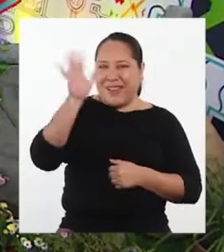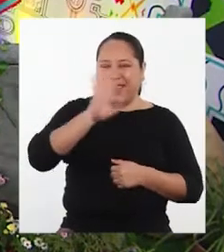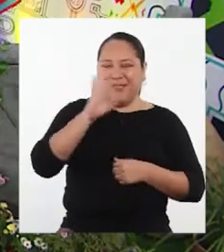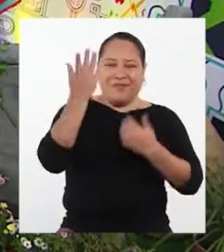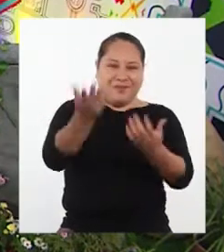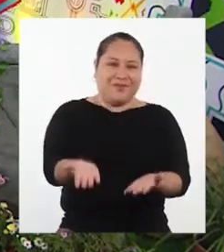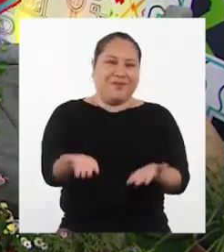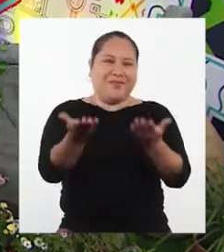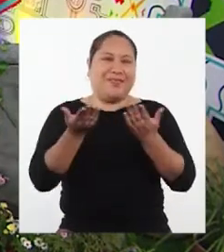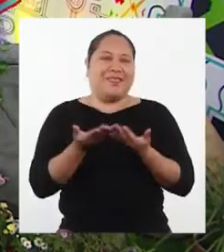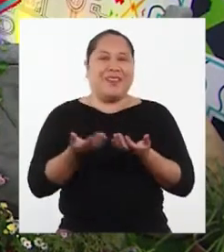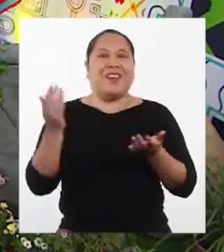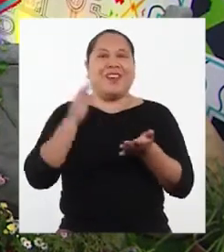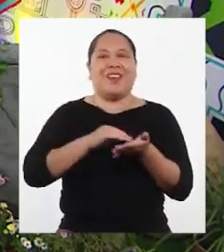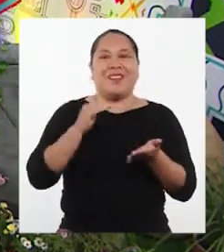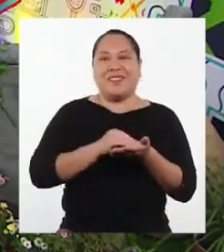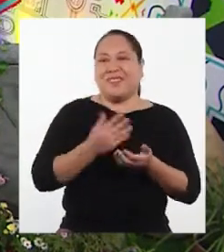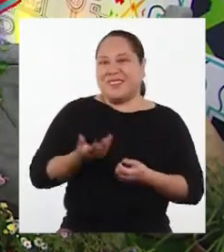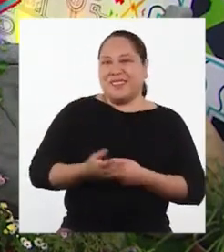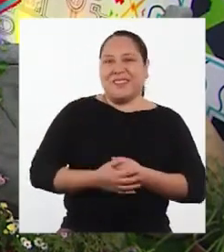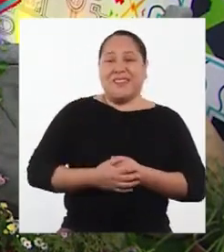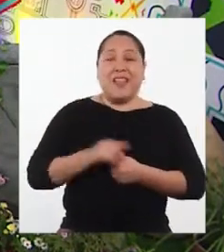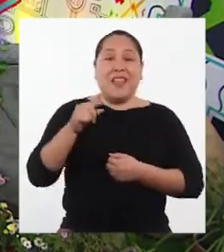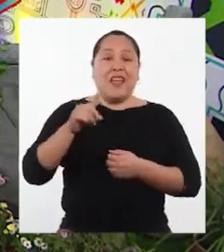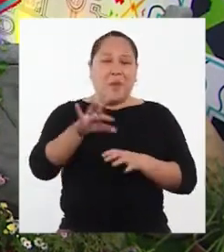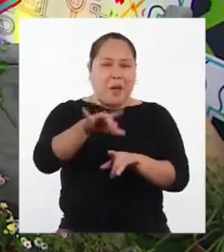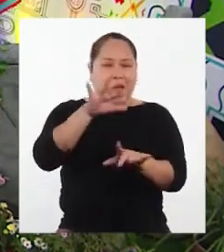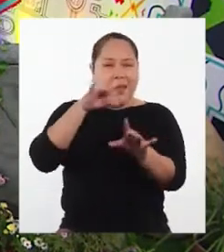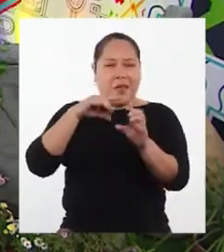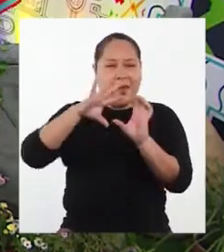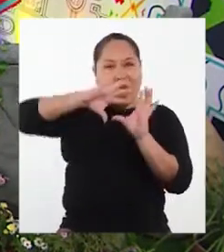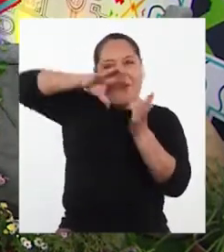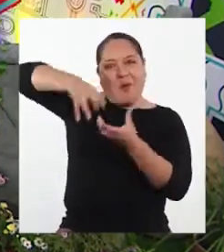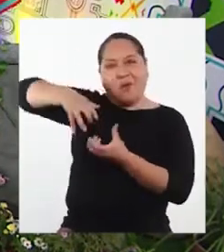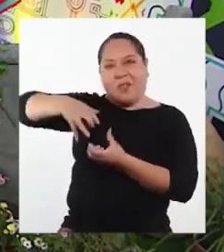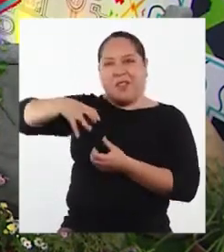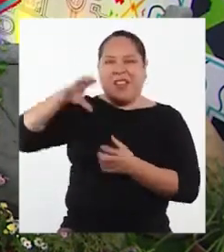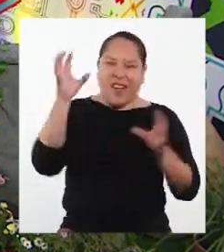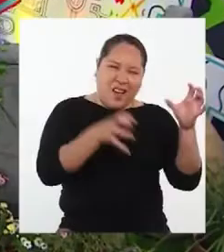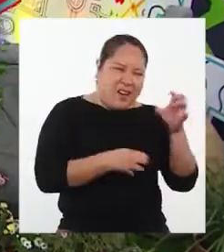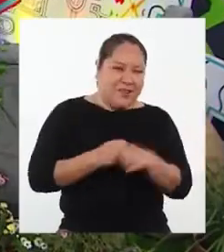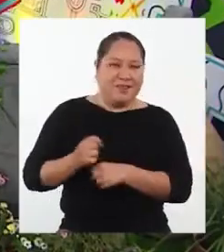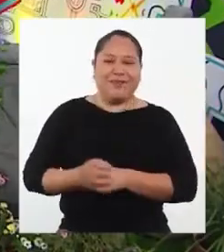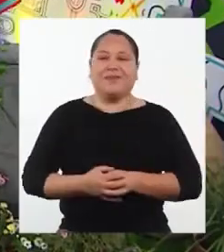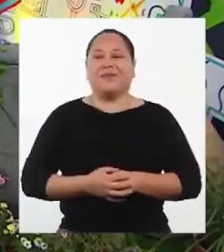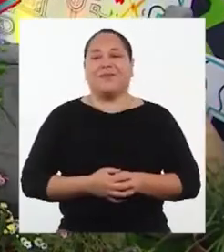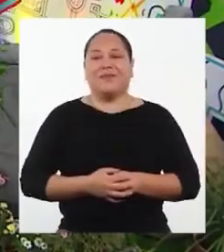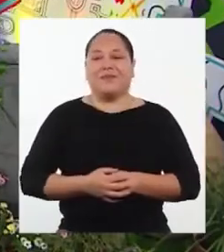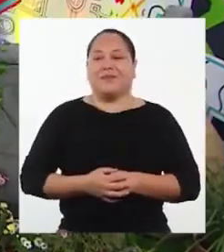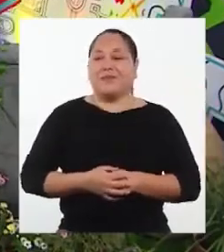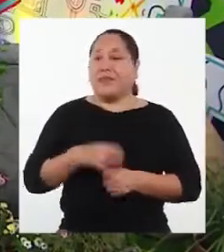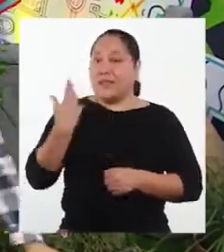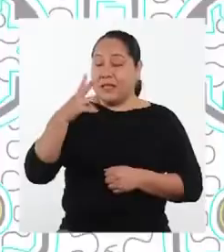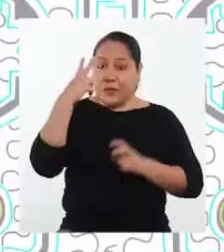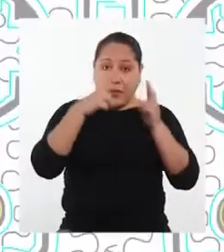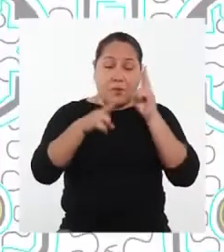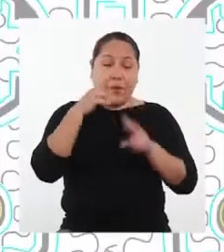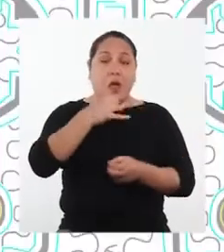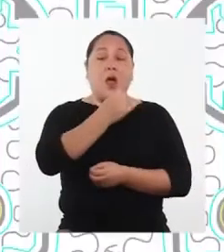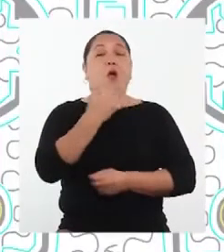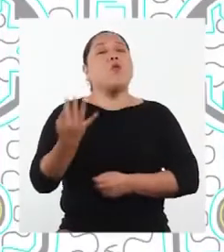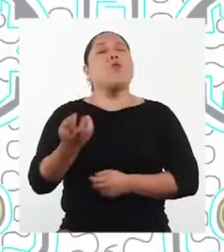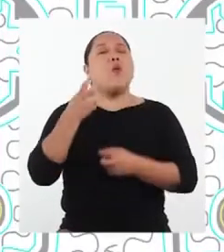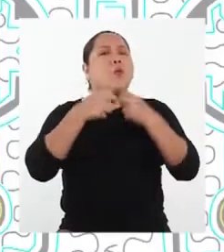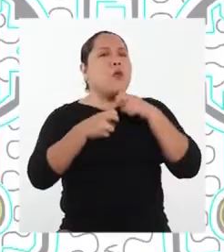¡Hola! Bienvenidas y bienvenidos nuevamente a El Mágico Mundo de Decao.